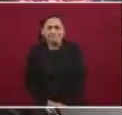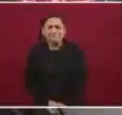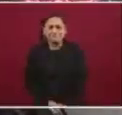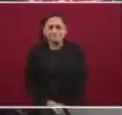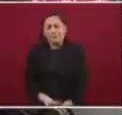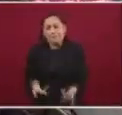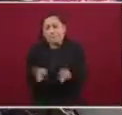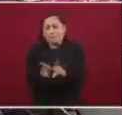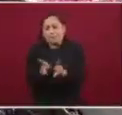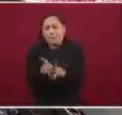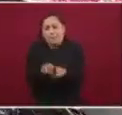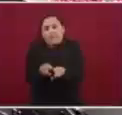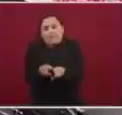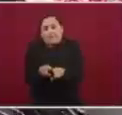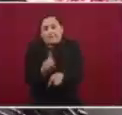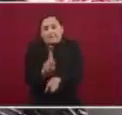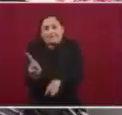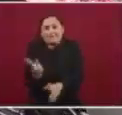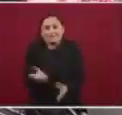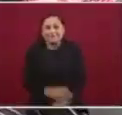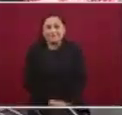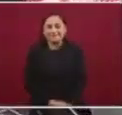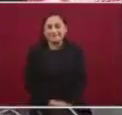Primos hermanos. Bueno.